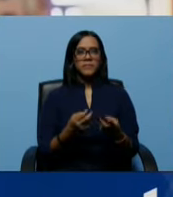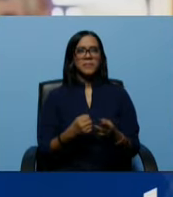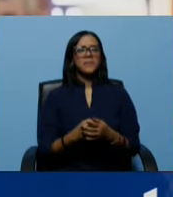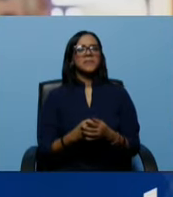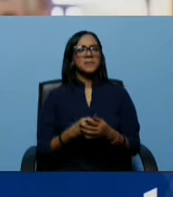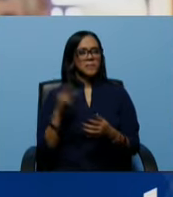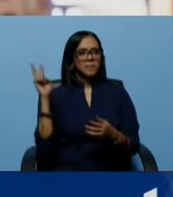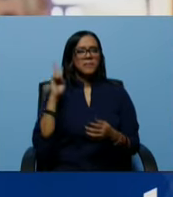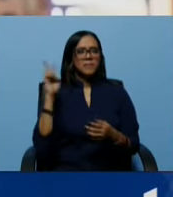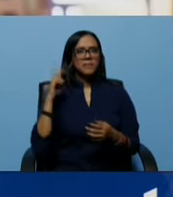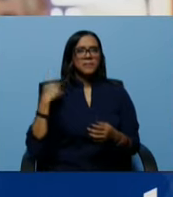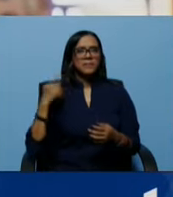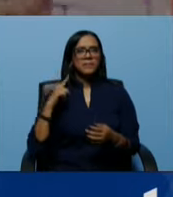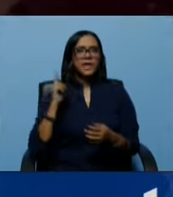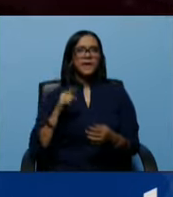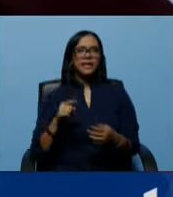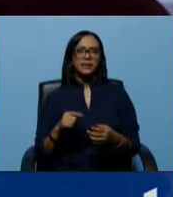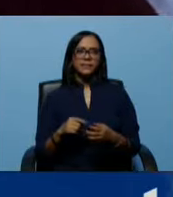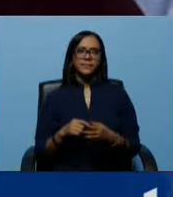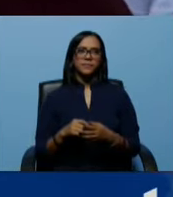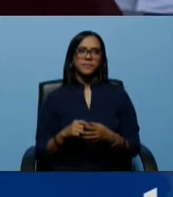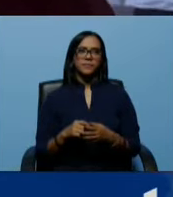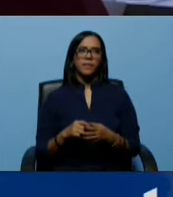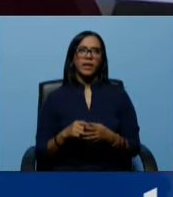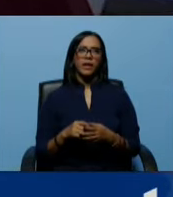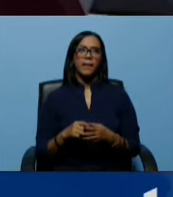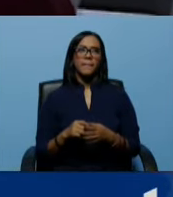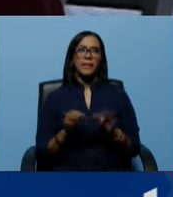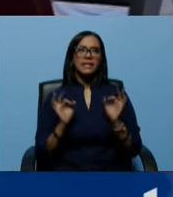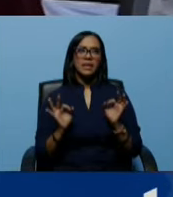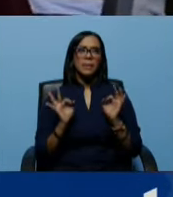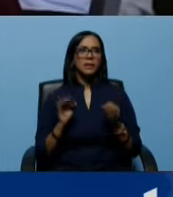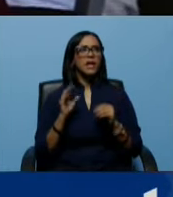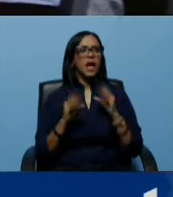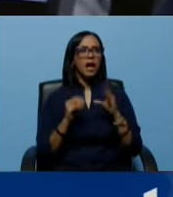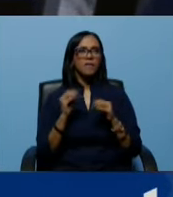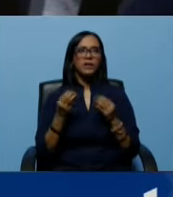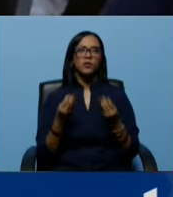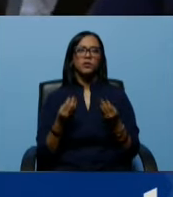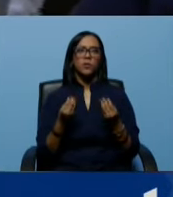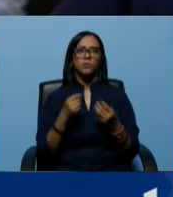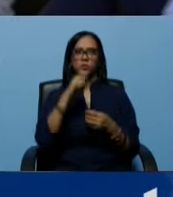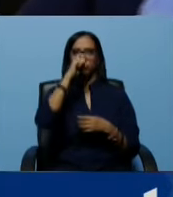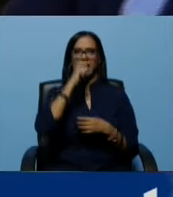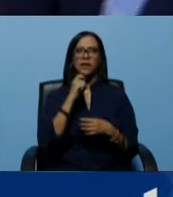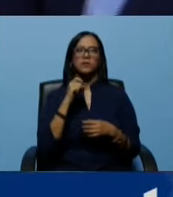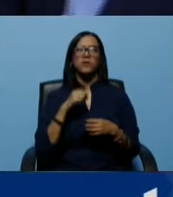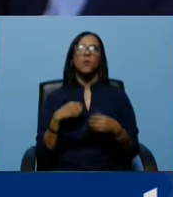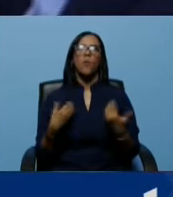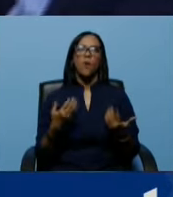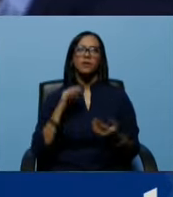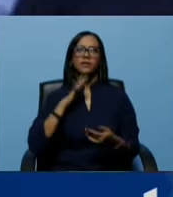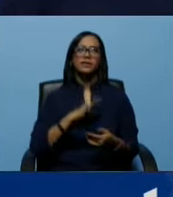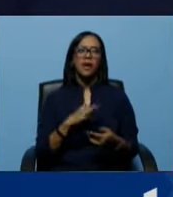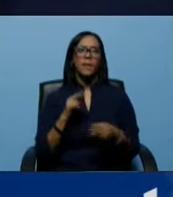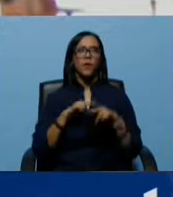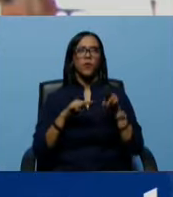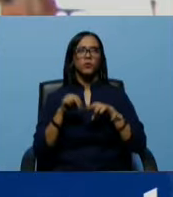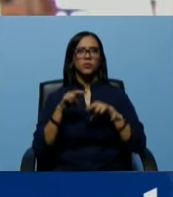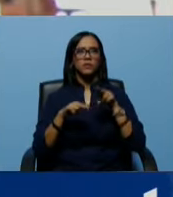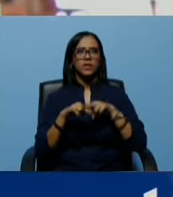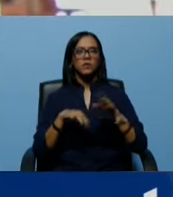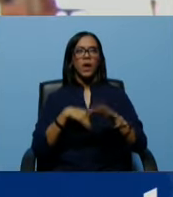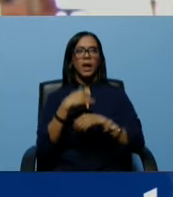que Venezuela debe tener. Precisamente hablando hace muchos años, cuando estábamos construyendo el